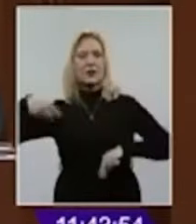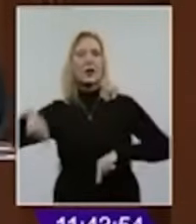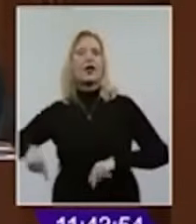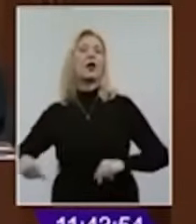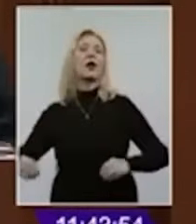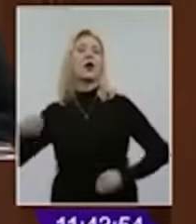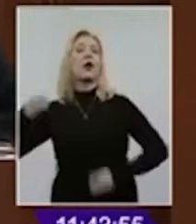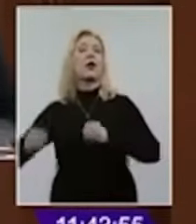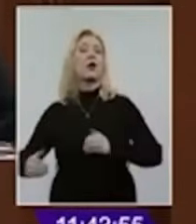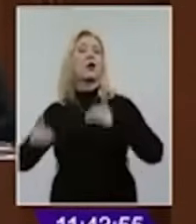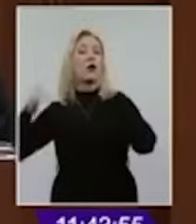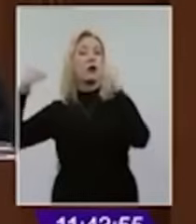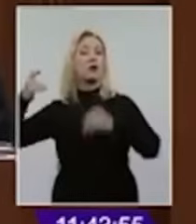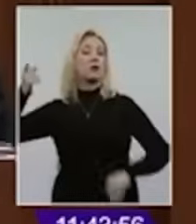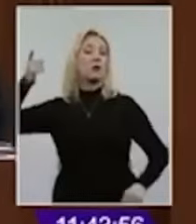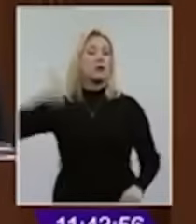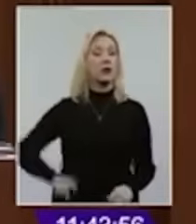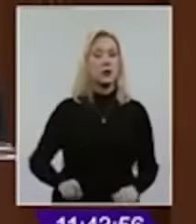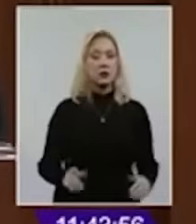La Corte